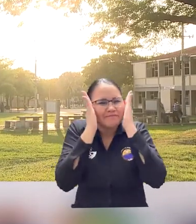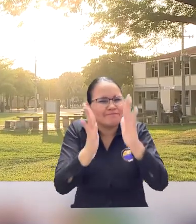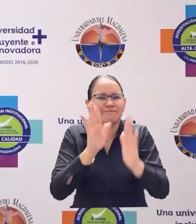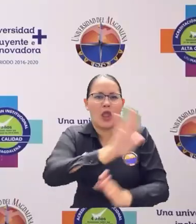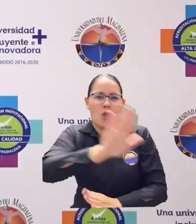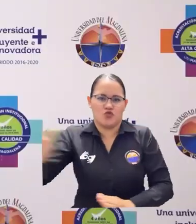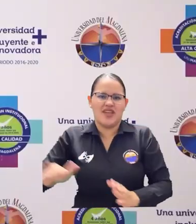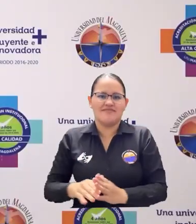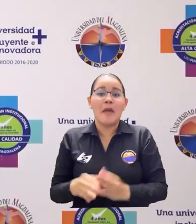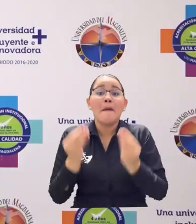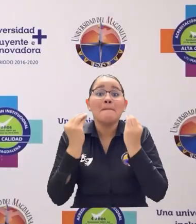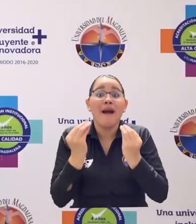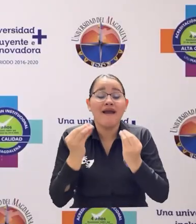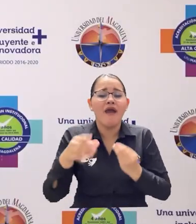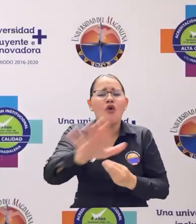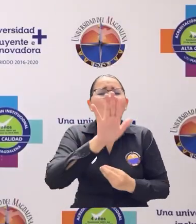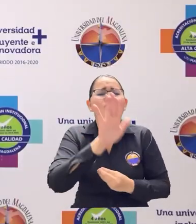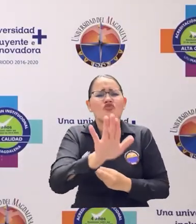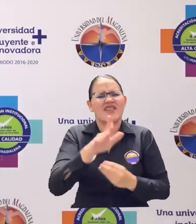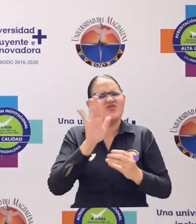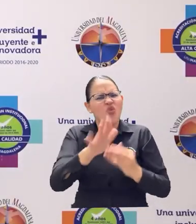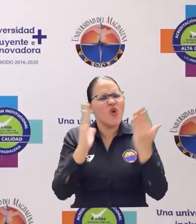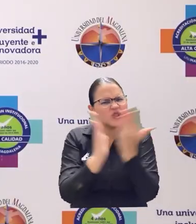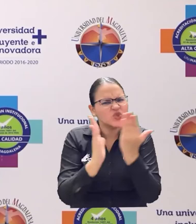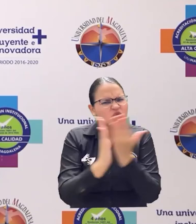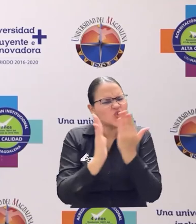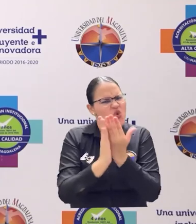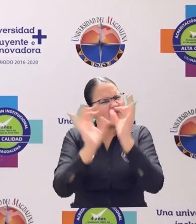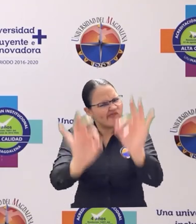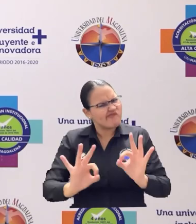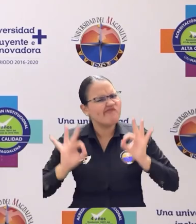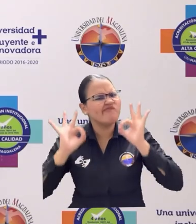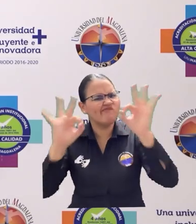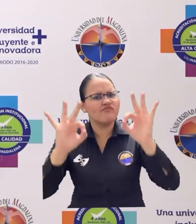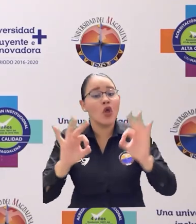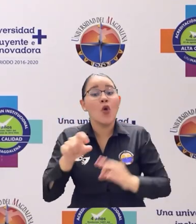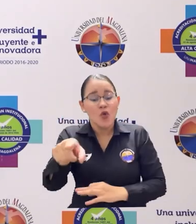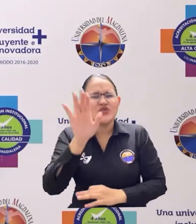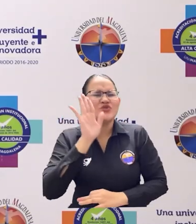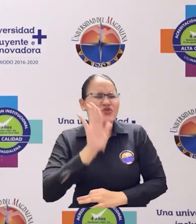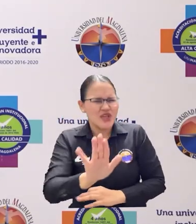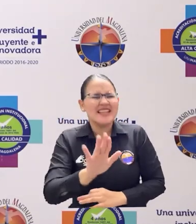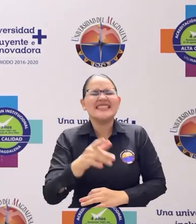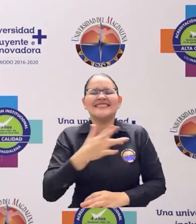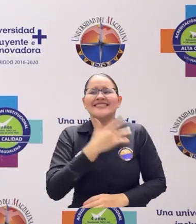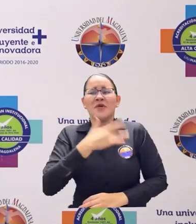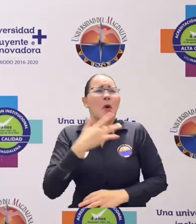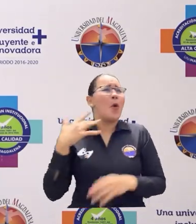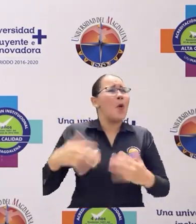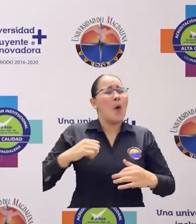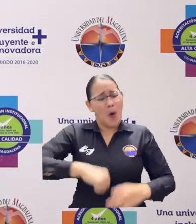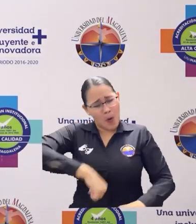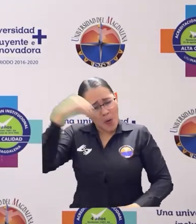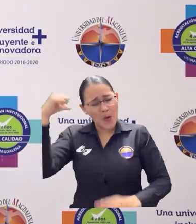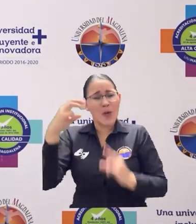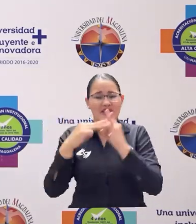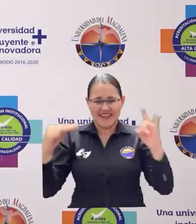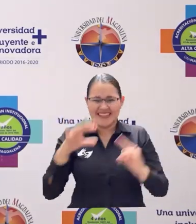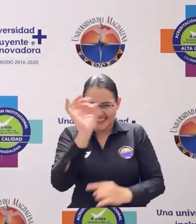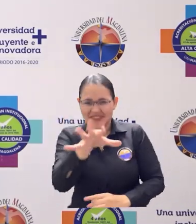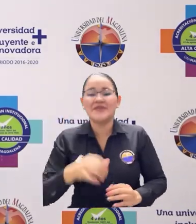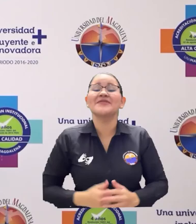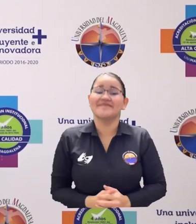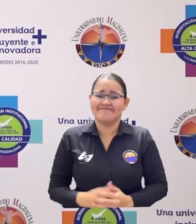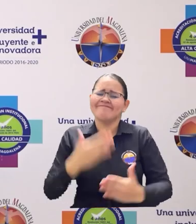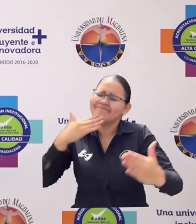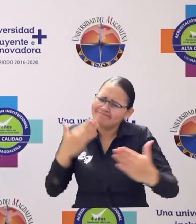significativo, para que la educación de alta calidad transforme sus vidas, para que puedan ustedes sentirse orgullosos de lo que le aportó su universidad.